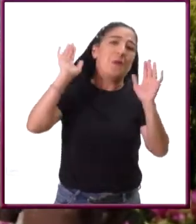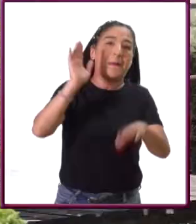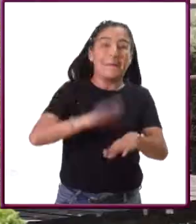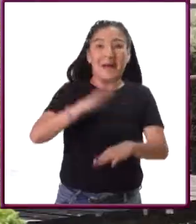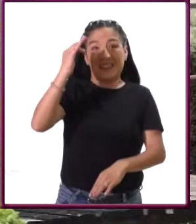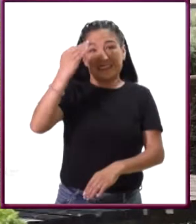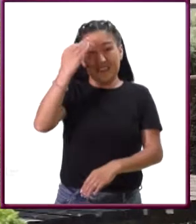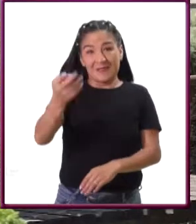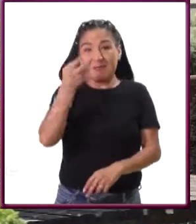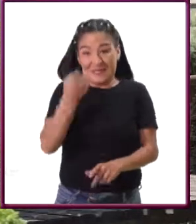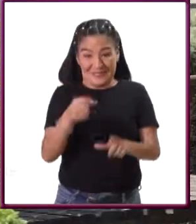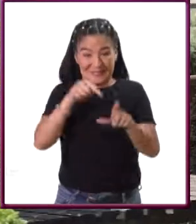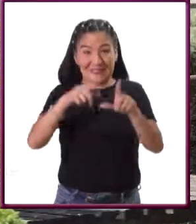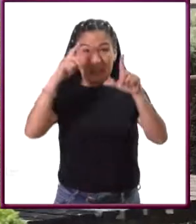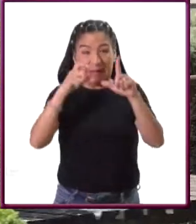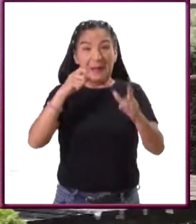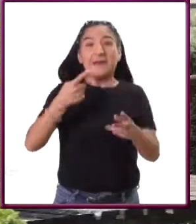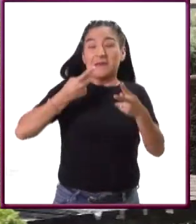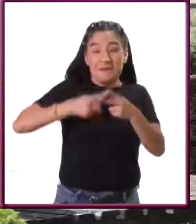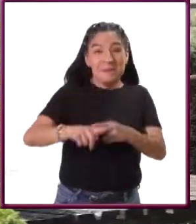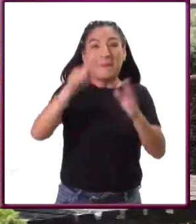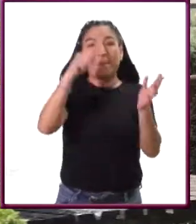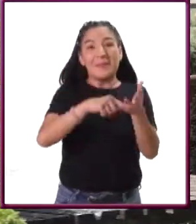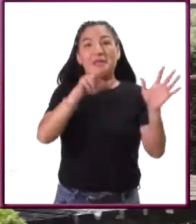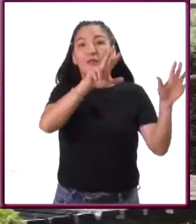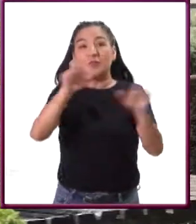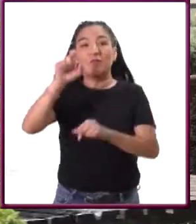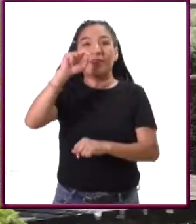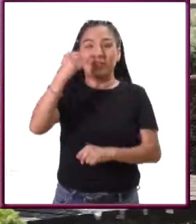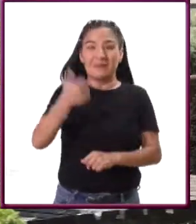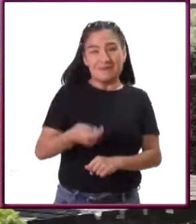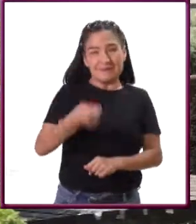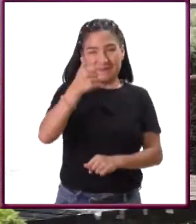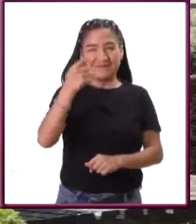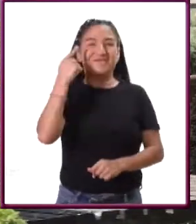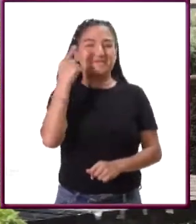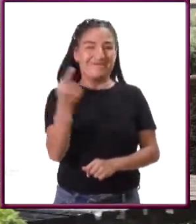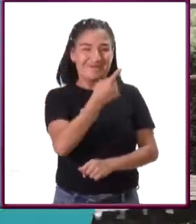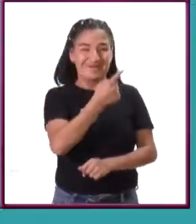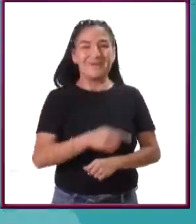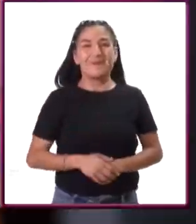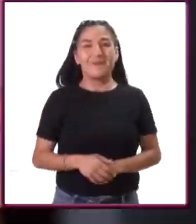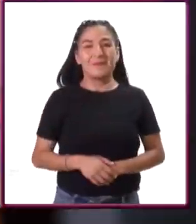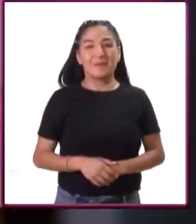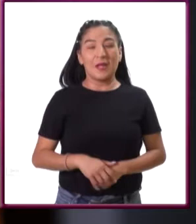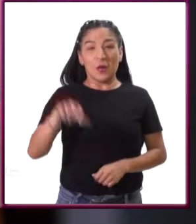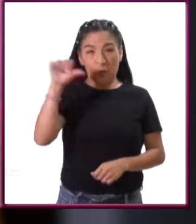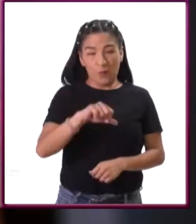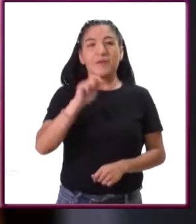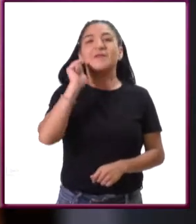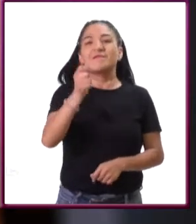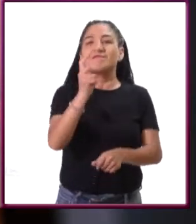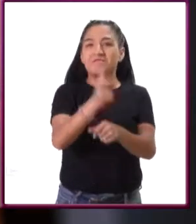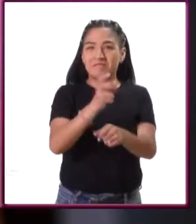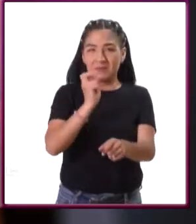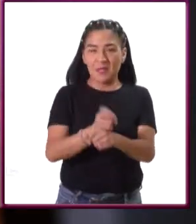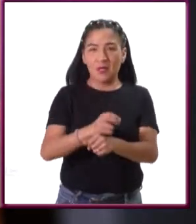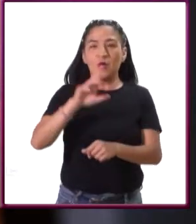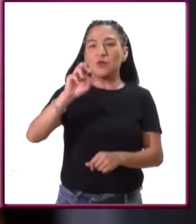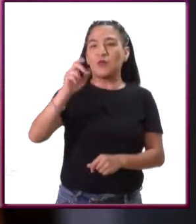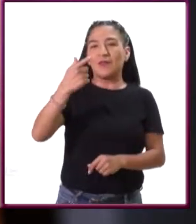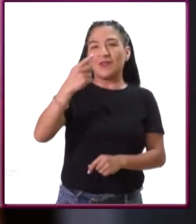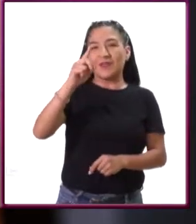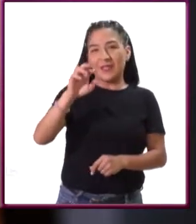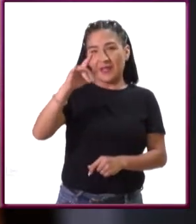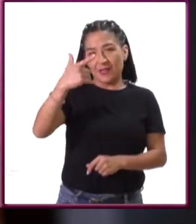antes de la aparición de esta cámara, en 1826. Veamos. Hoy tenemos como invitado a Rodrigo